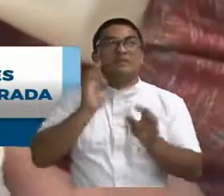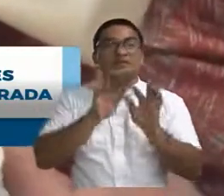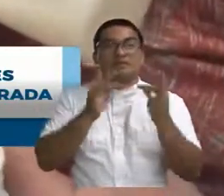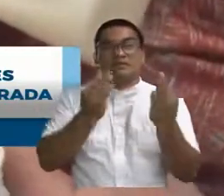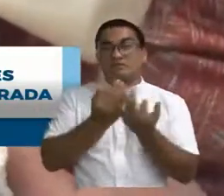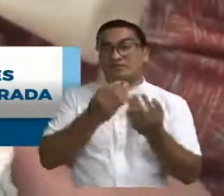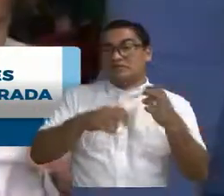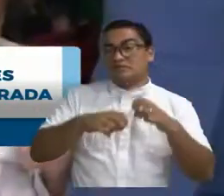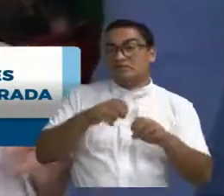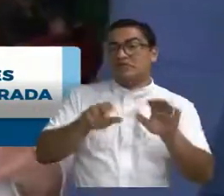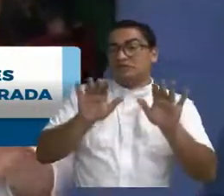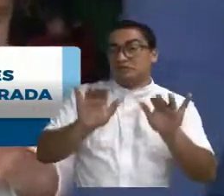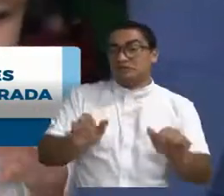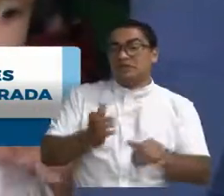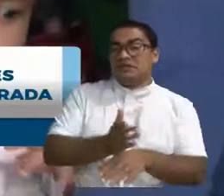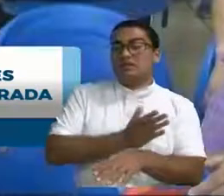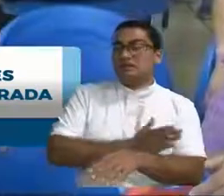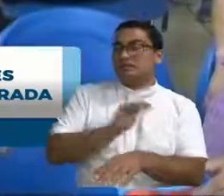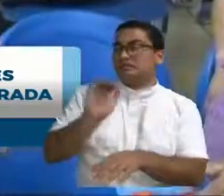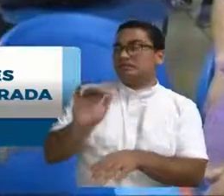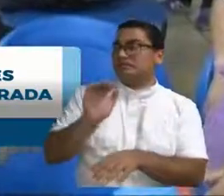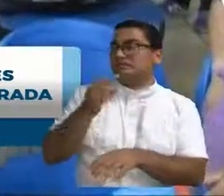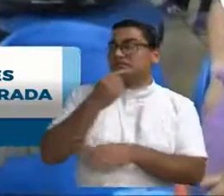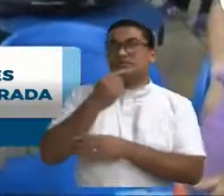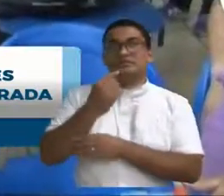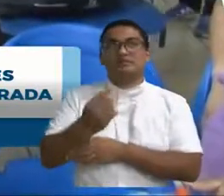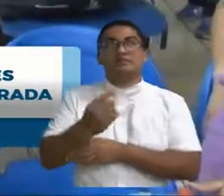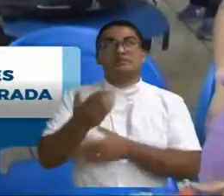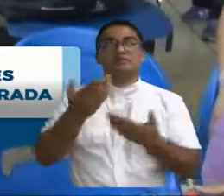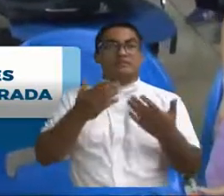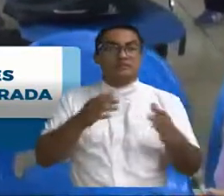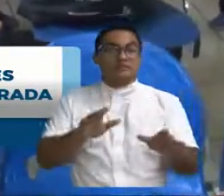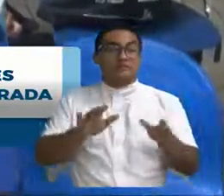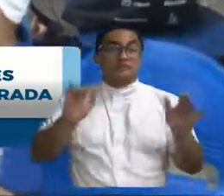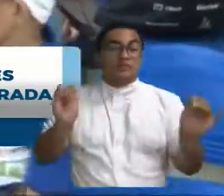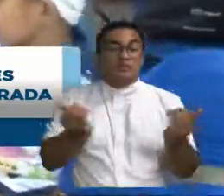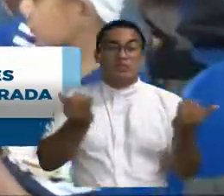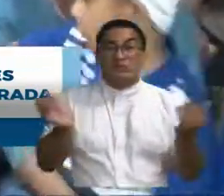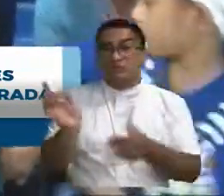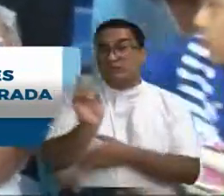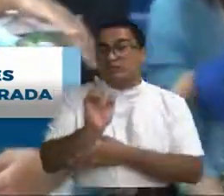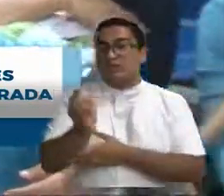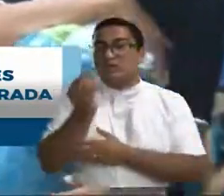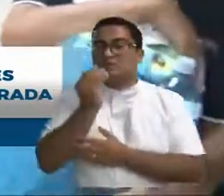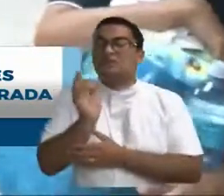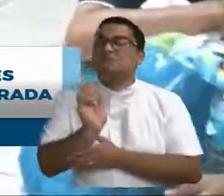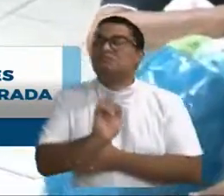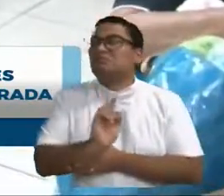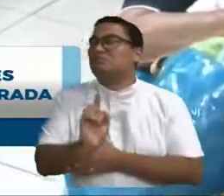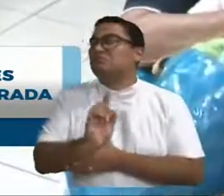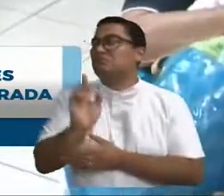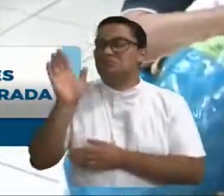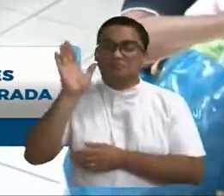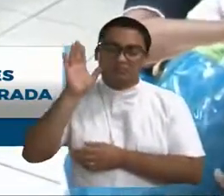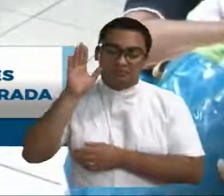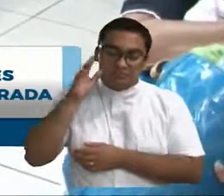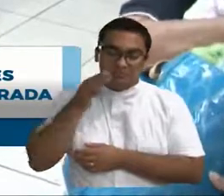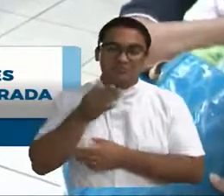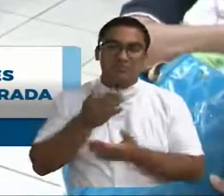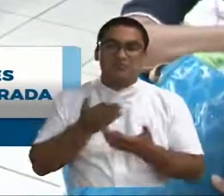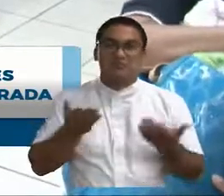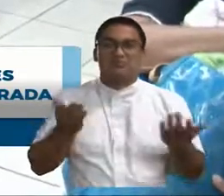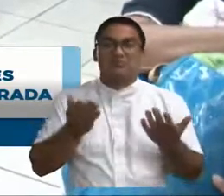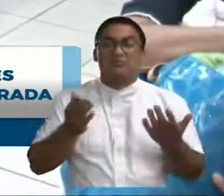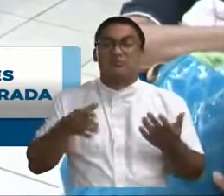ya alarmados? Pues porque ya observaron que el niño sí no juega, no come, está triste. ¿Cuáles son